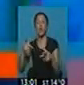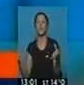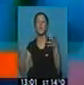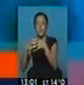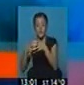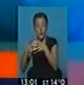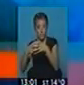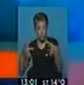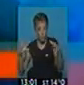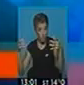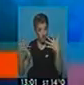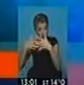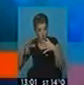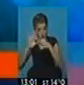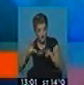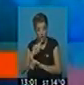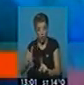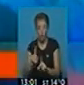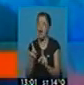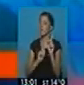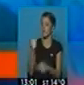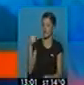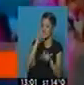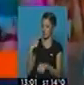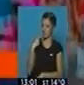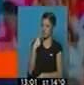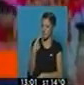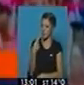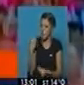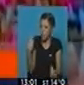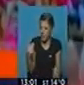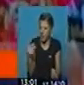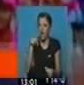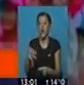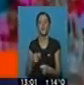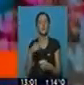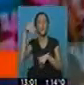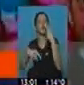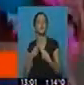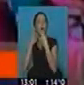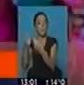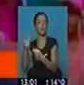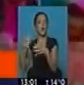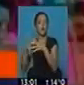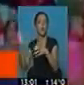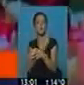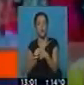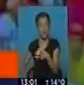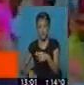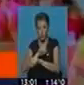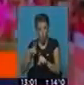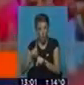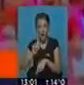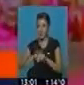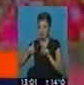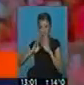hay muchas veces que la gente se pregunta por qué la gente no votaba a la oposición pese a tanto crisis, ¿no? Yo creo que una